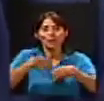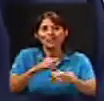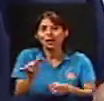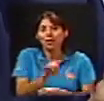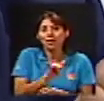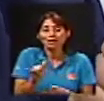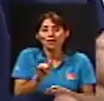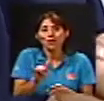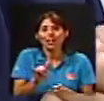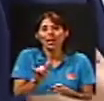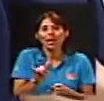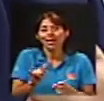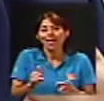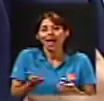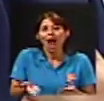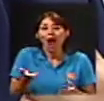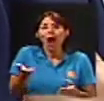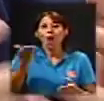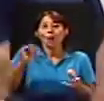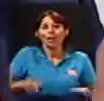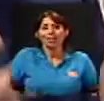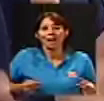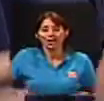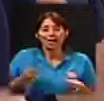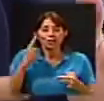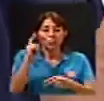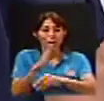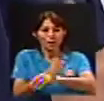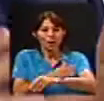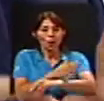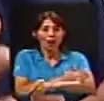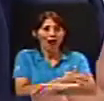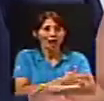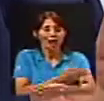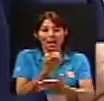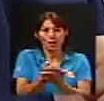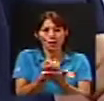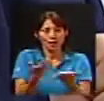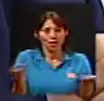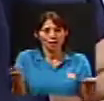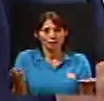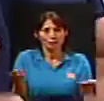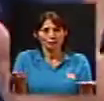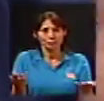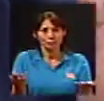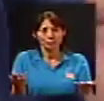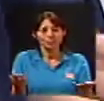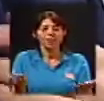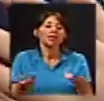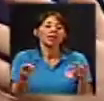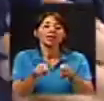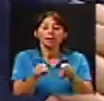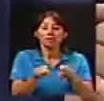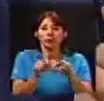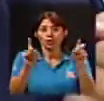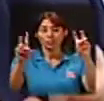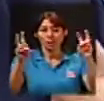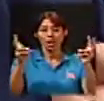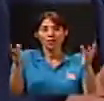ejercicio de aumentar el gasto para mejorar el desempeño de la economía. Y por último, que es un tema